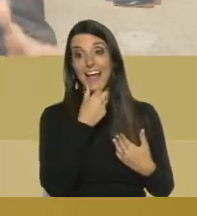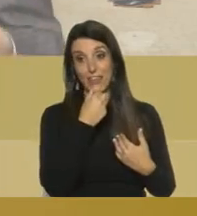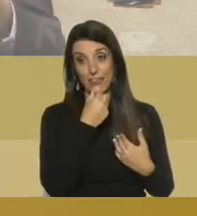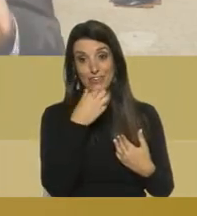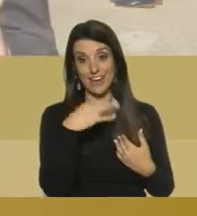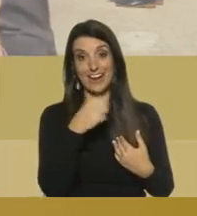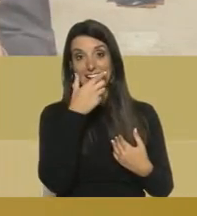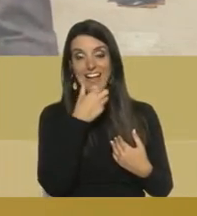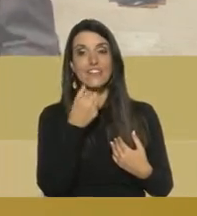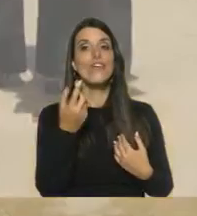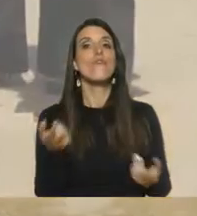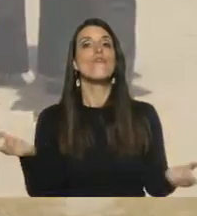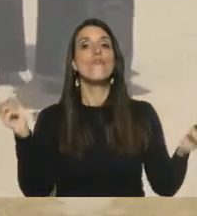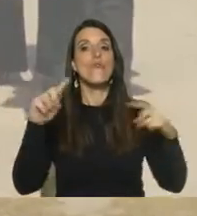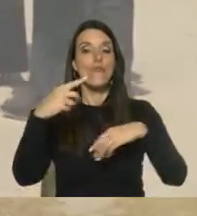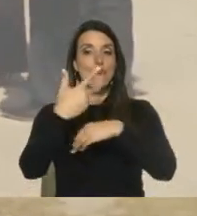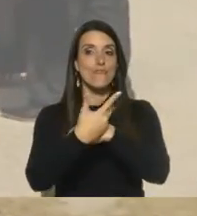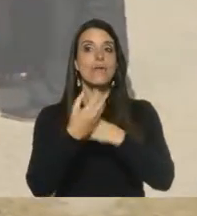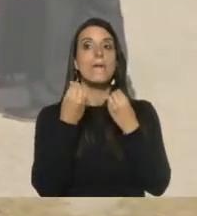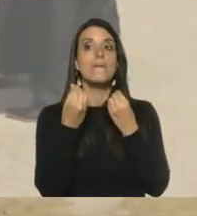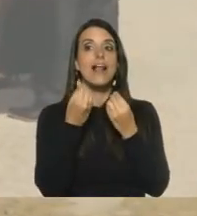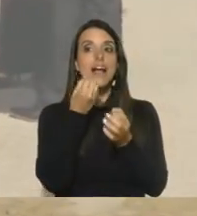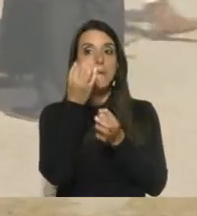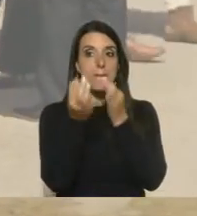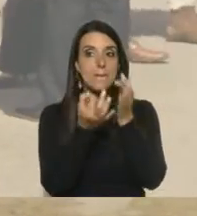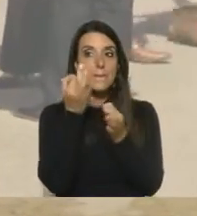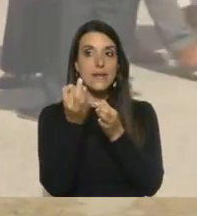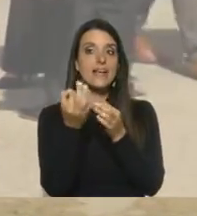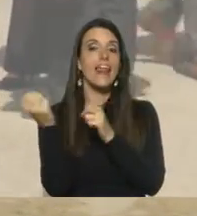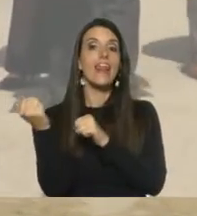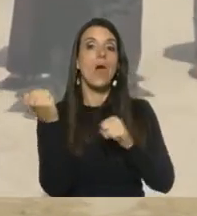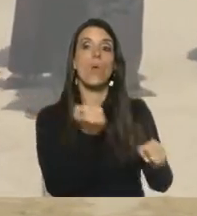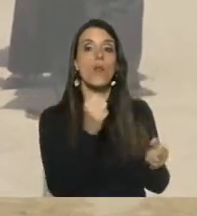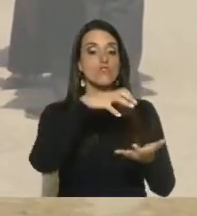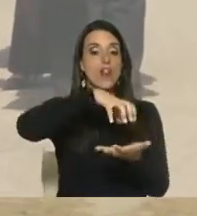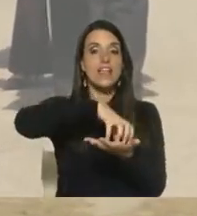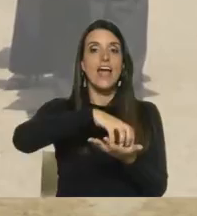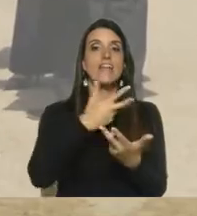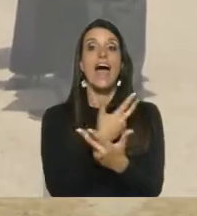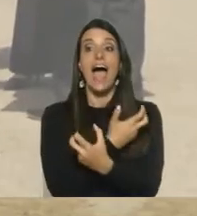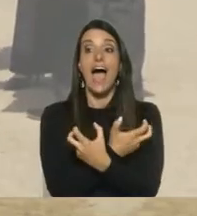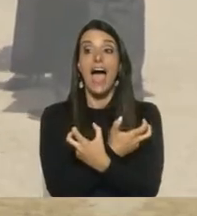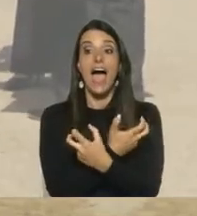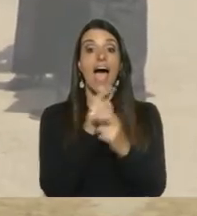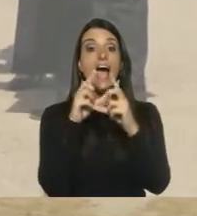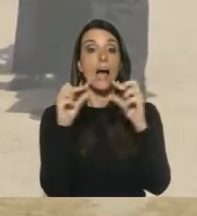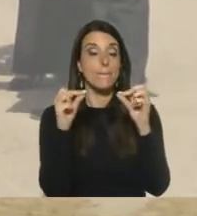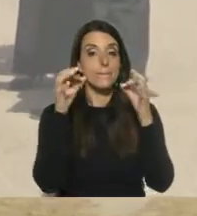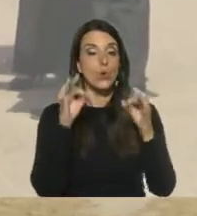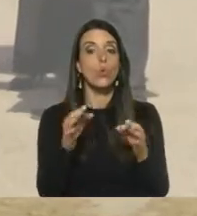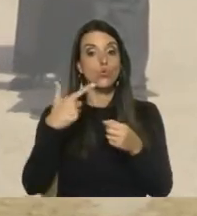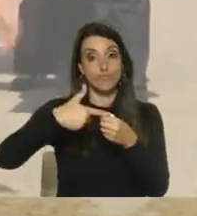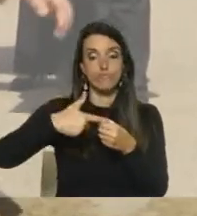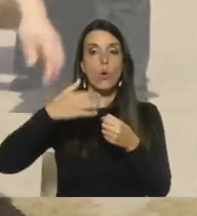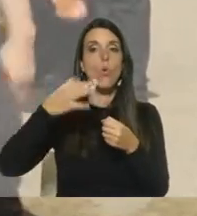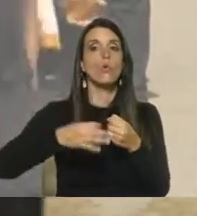Decíamos que íbamos a volver, compañeros, para poder hablar de lo que fue la inauguración del stand de ANCAP, un stand donde participaron en la